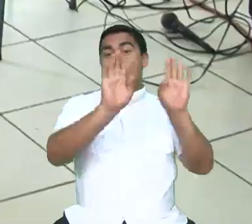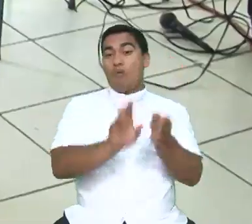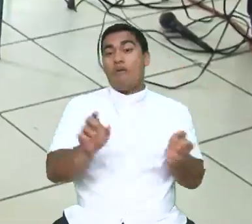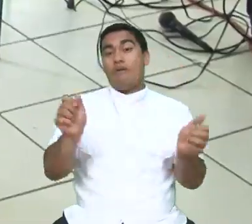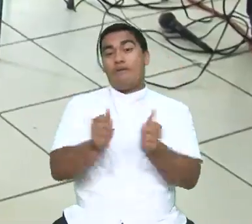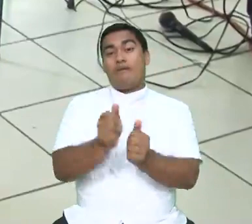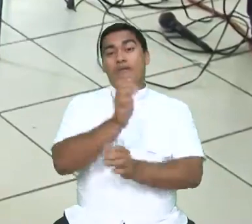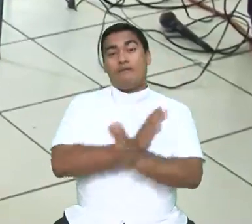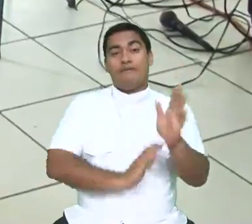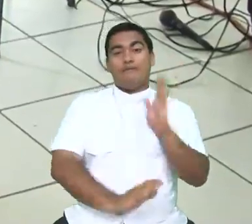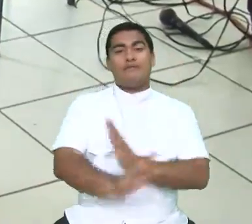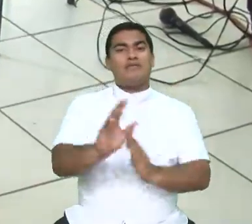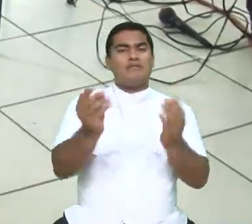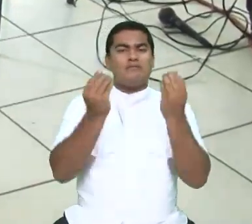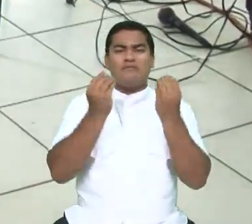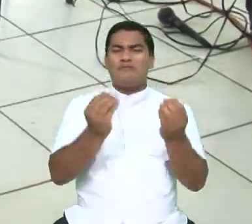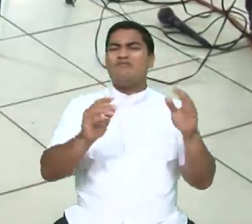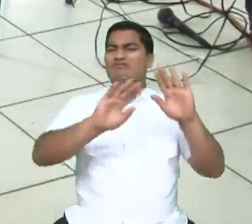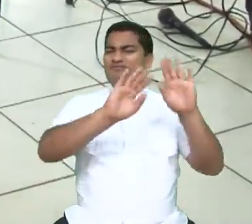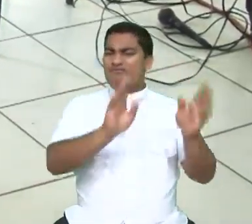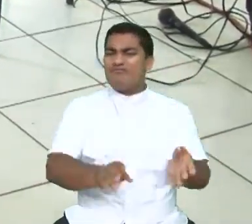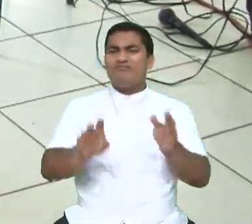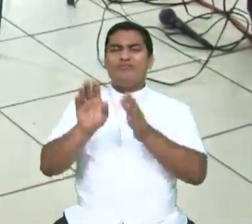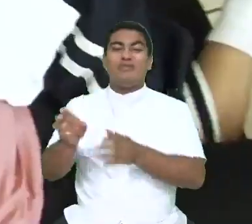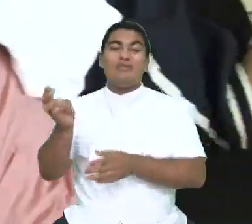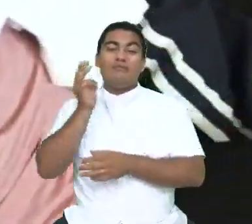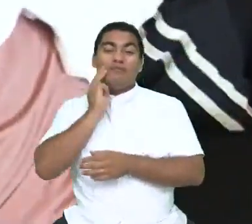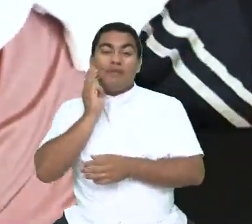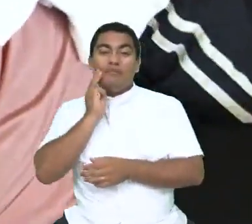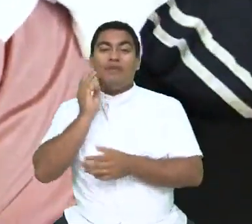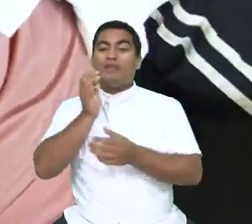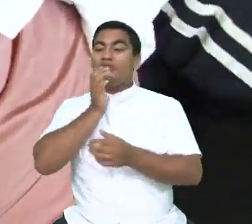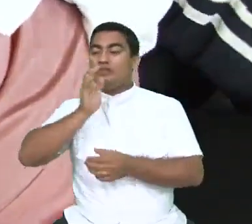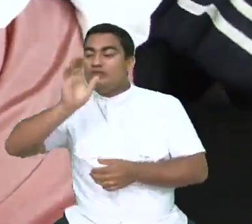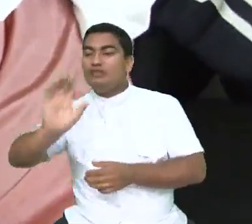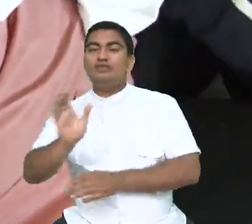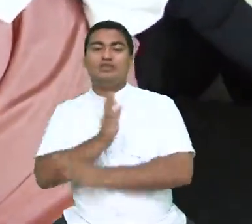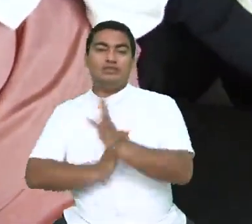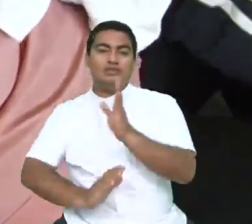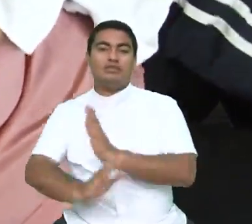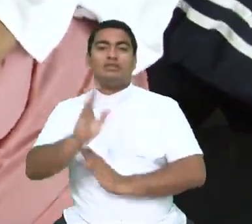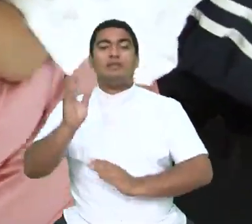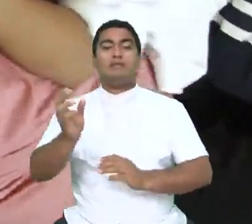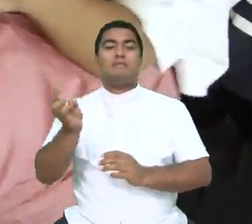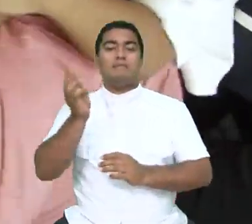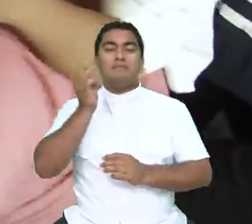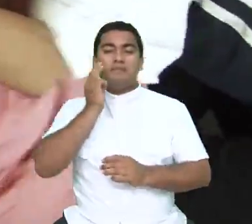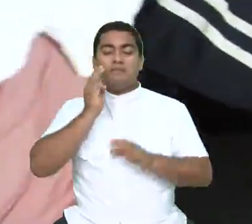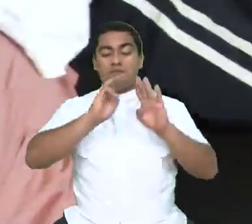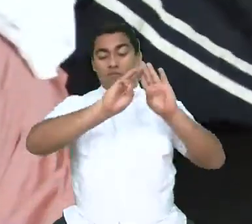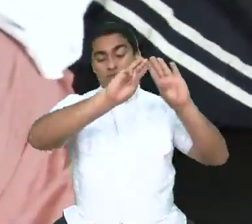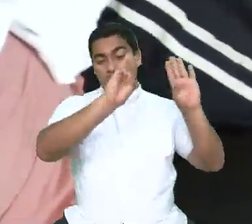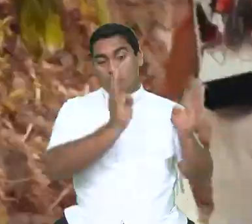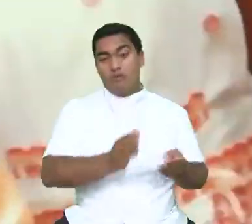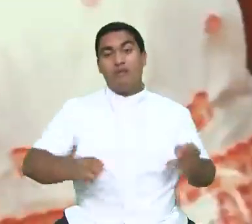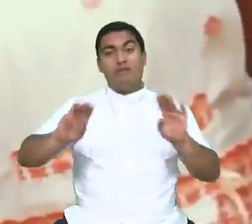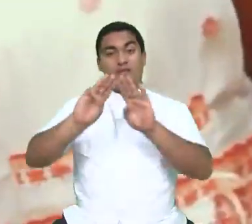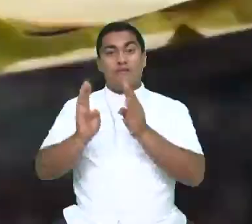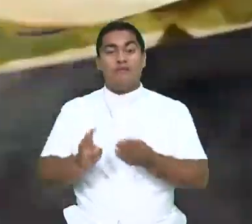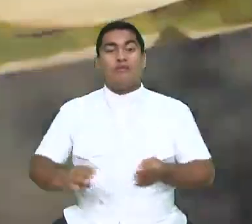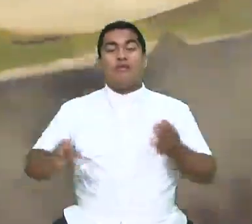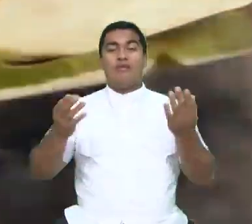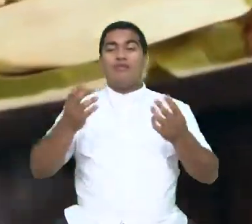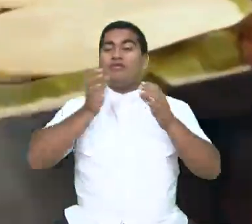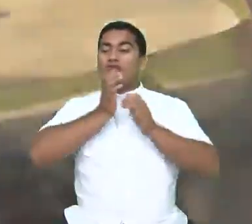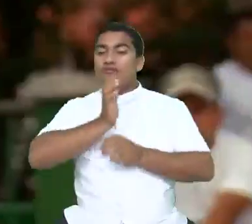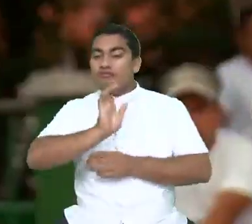enfermedades crónicas, las mujeres madres de niños con discapacidad, las mujeres con niños con problemas de salud crónico. Es